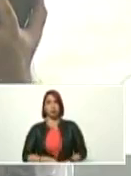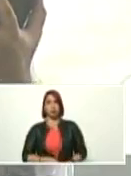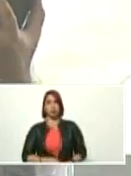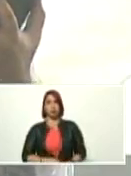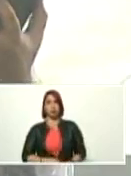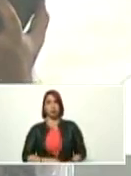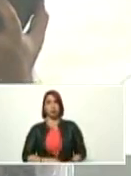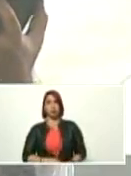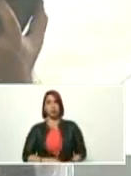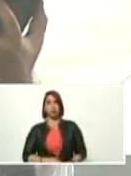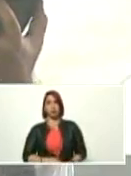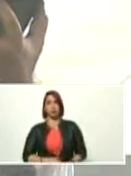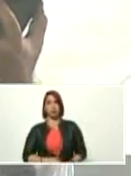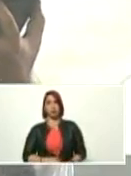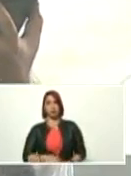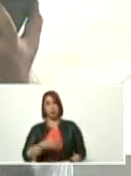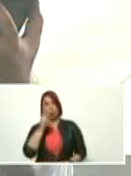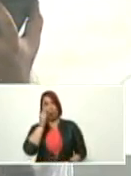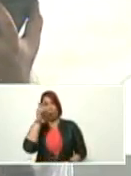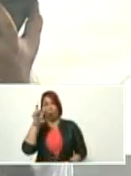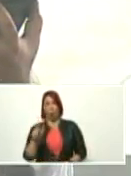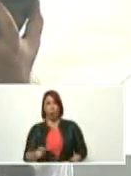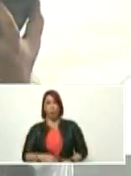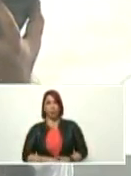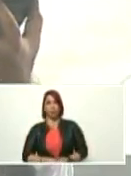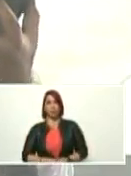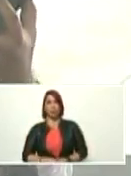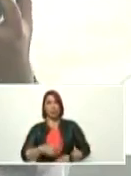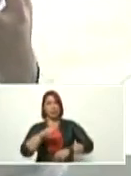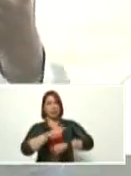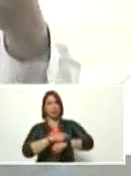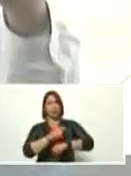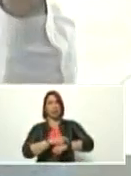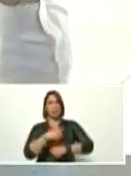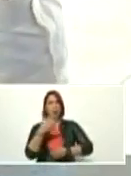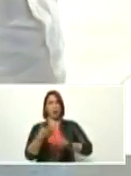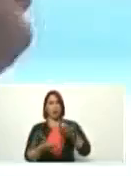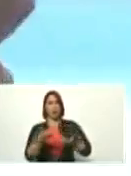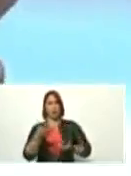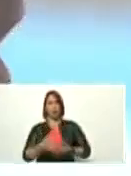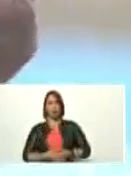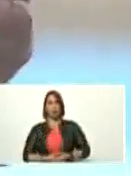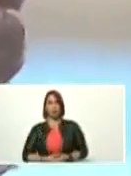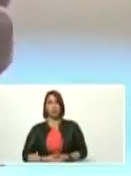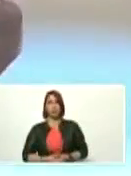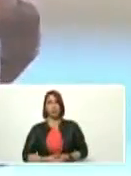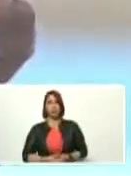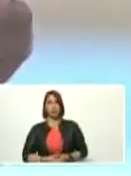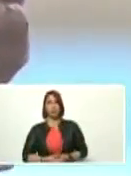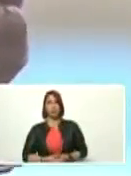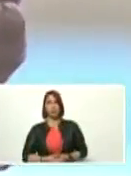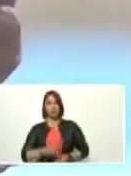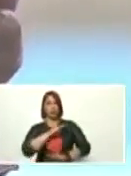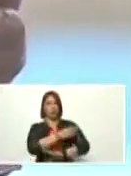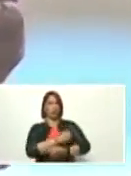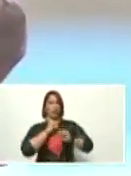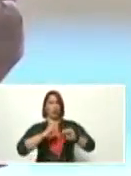¿Eh? José Roberto Duque, tiempos del incendio. ¿Ah? Contundente,